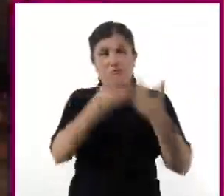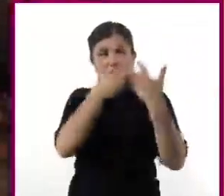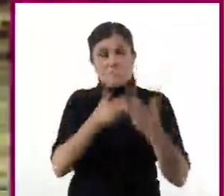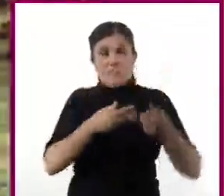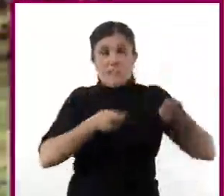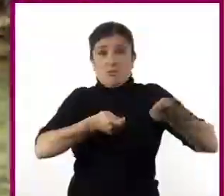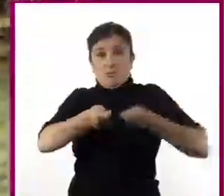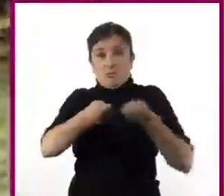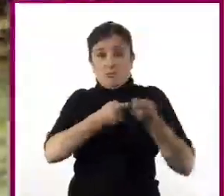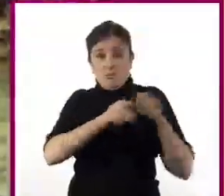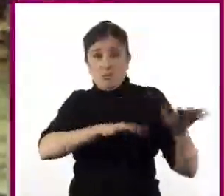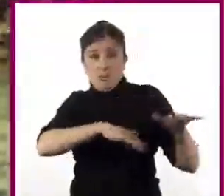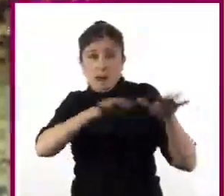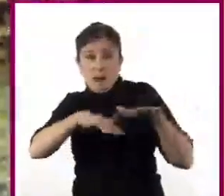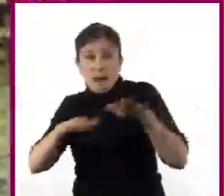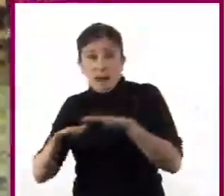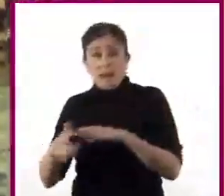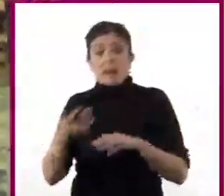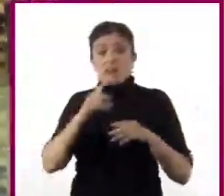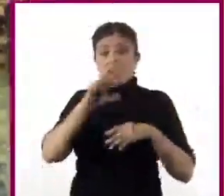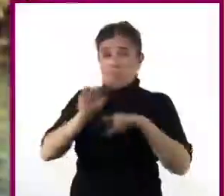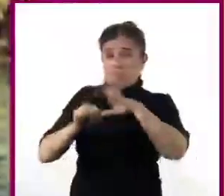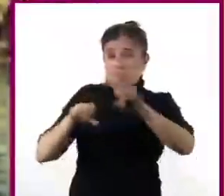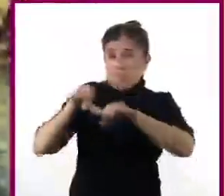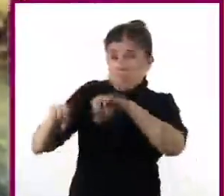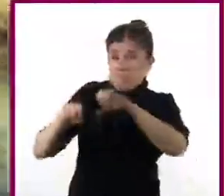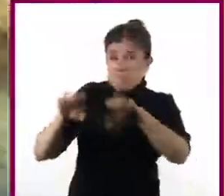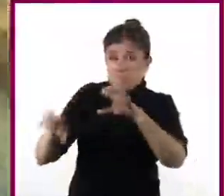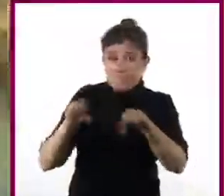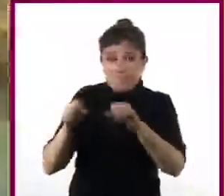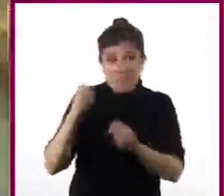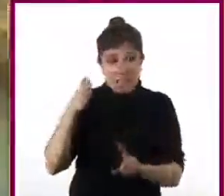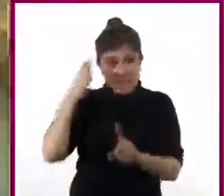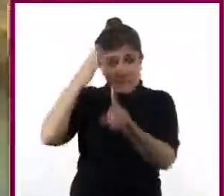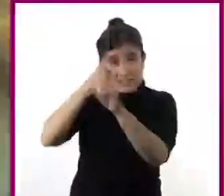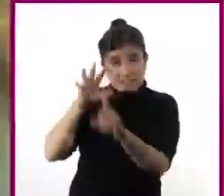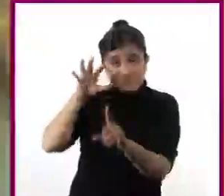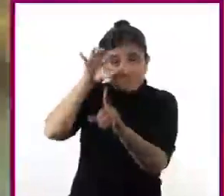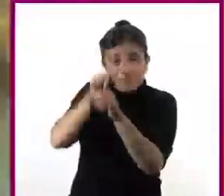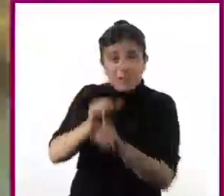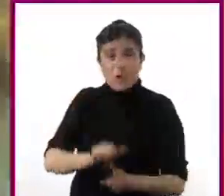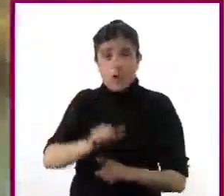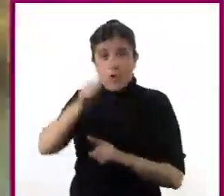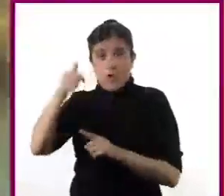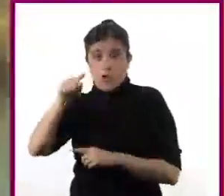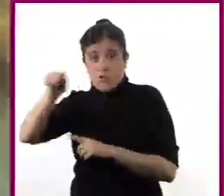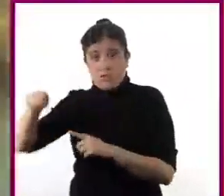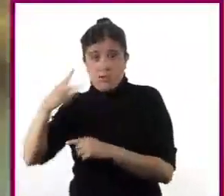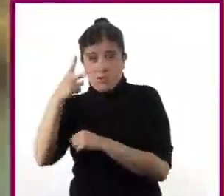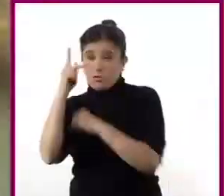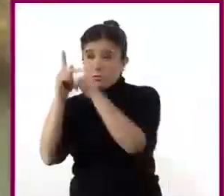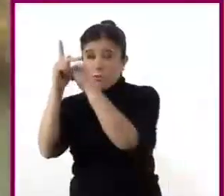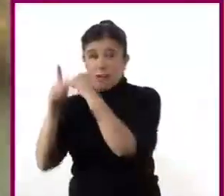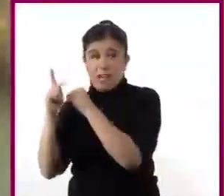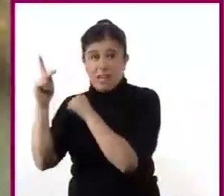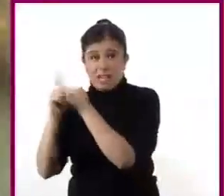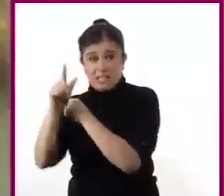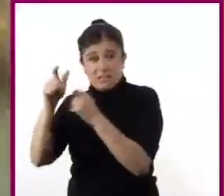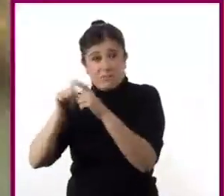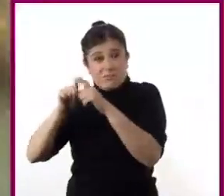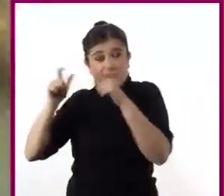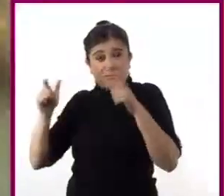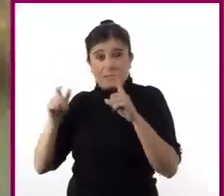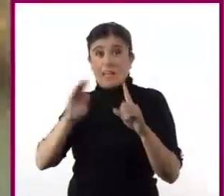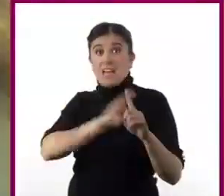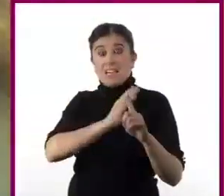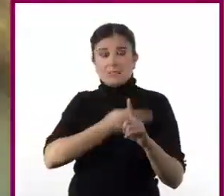de los mares, alcanzando a todos lados, y el reto para las otras dos grandes potencias, porque hay que entender que España era también